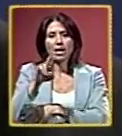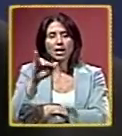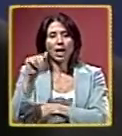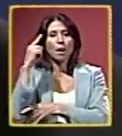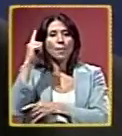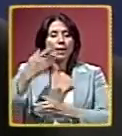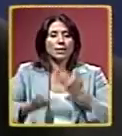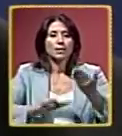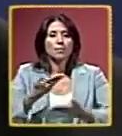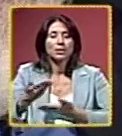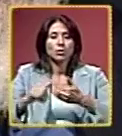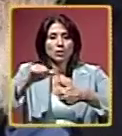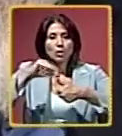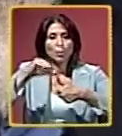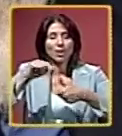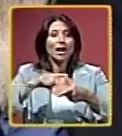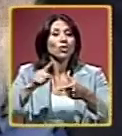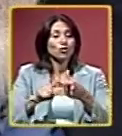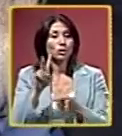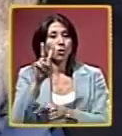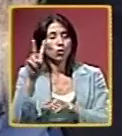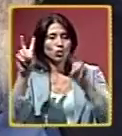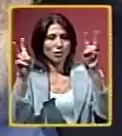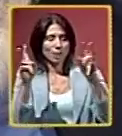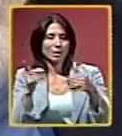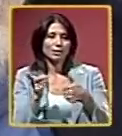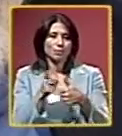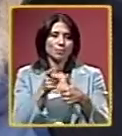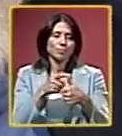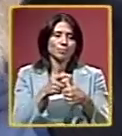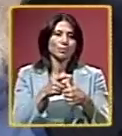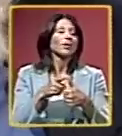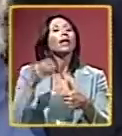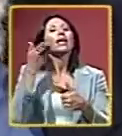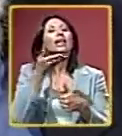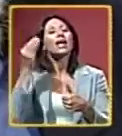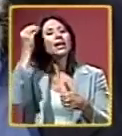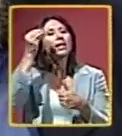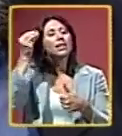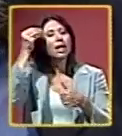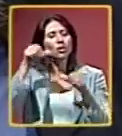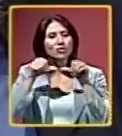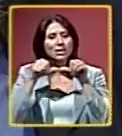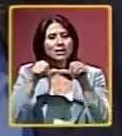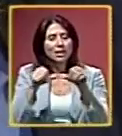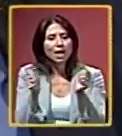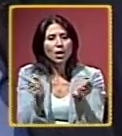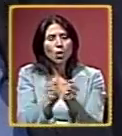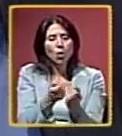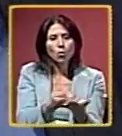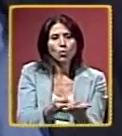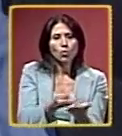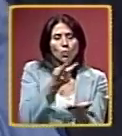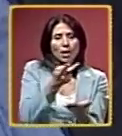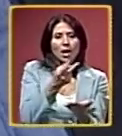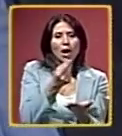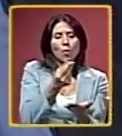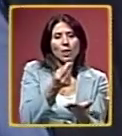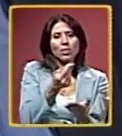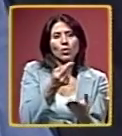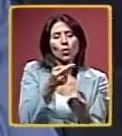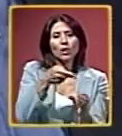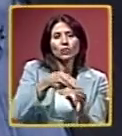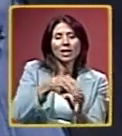me parece que hay dos temas, un poco el criterio que se sigue con respecto a los aumentos de los energéticos, que por